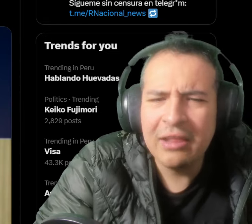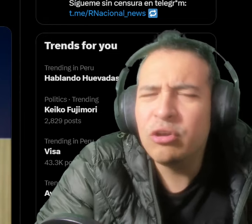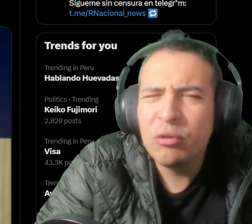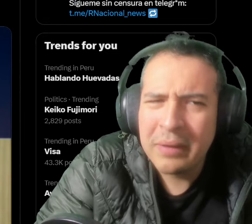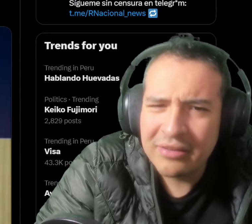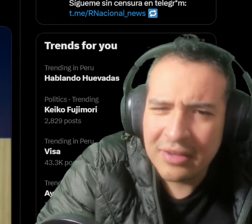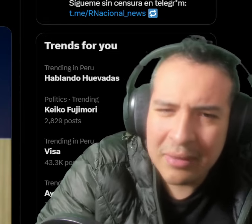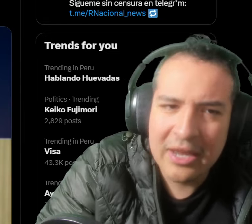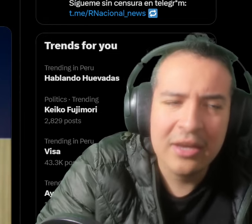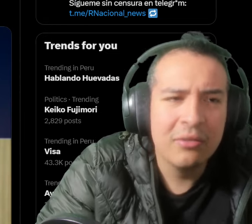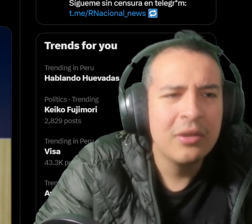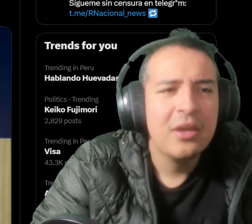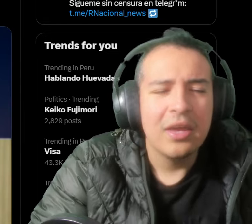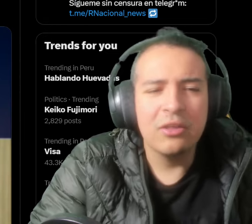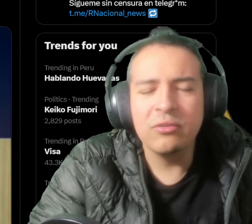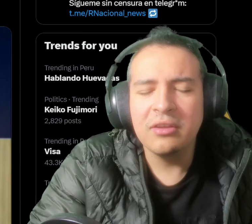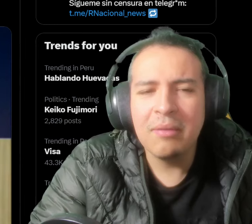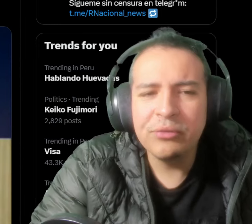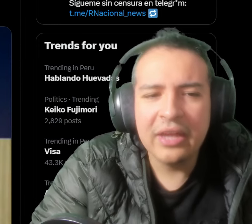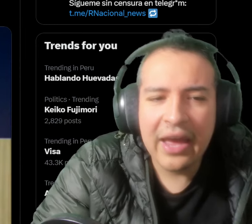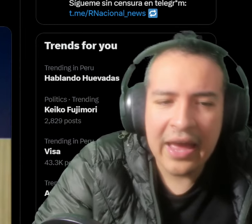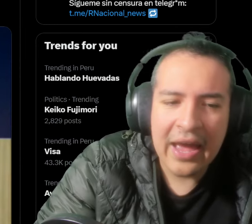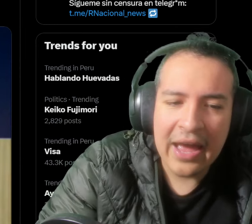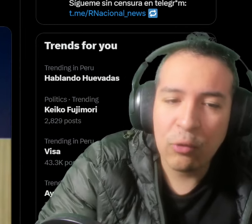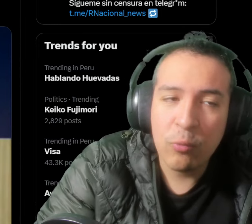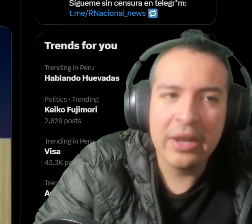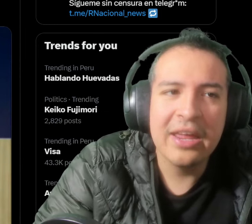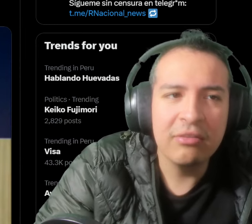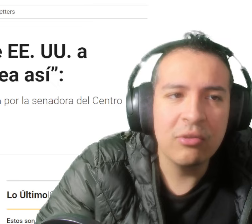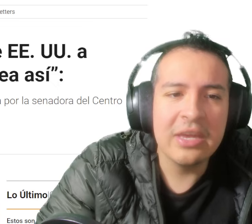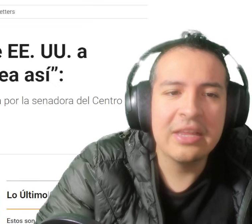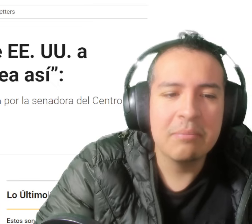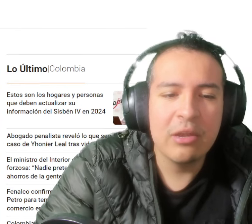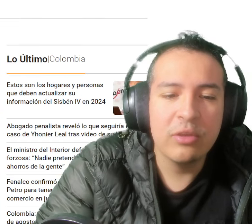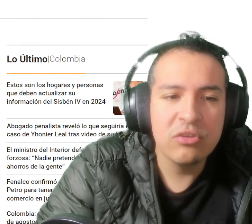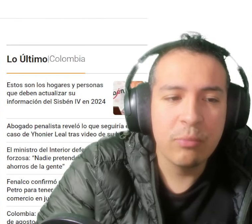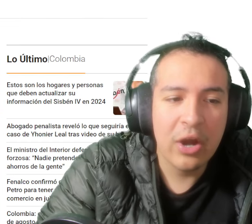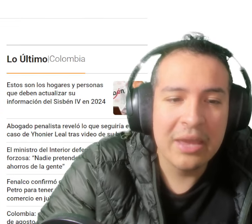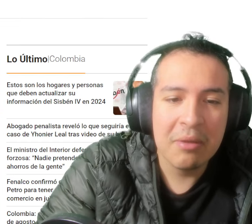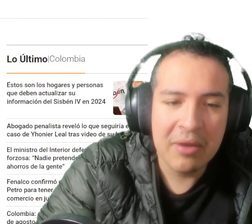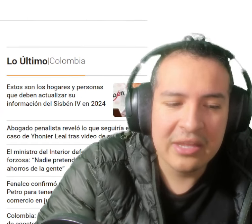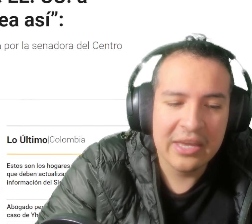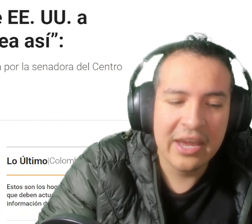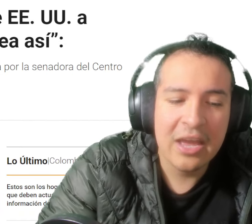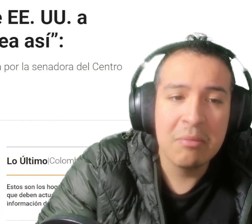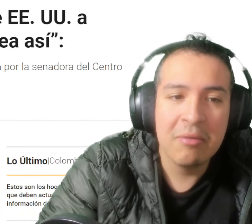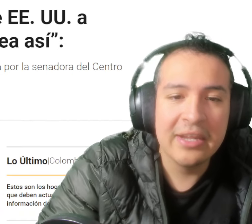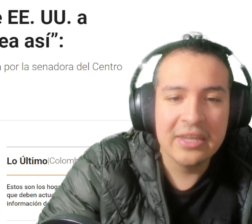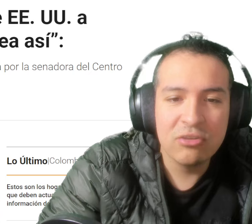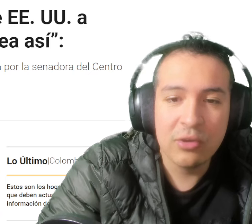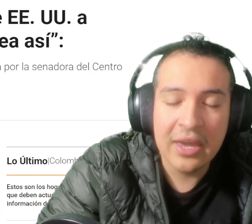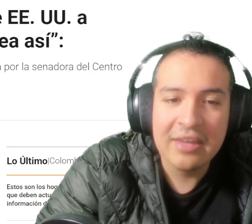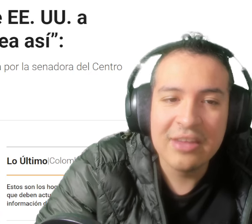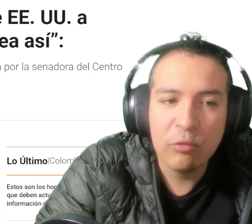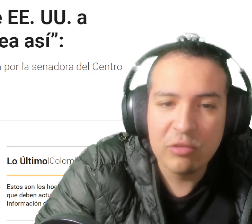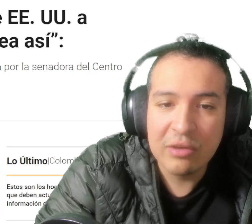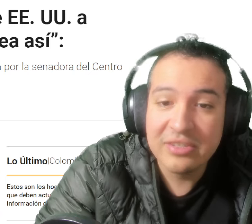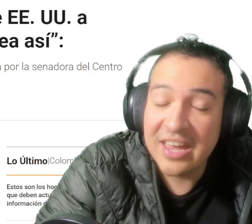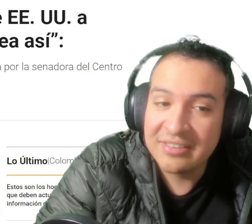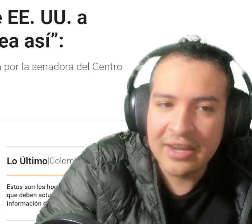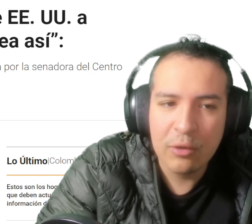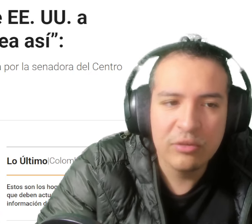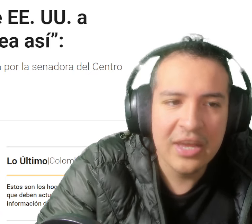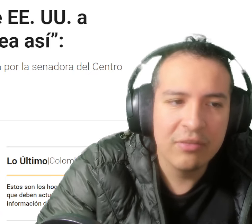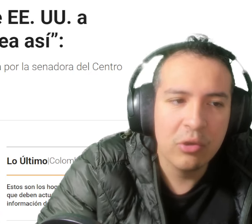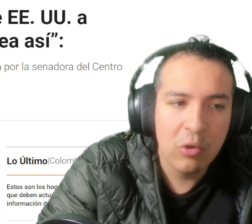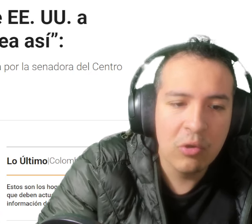En general todos los países de América no Entonces vamos a a cubrir esto y también lo dicho por Jaime Bailey que Jaime Bailey ha dicho que Estados Unidos